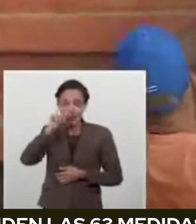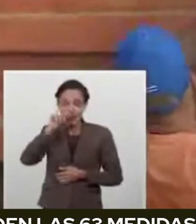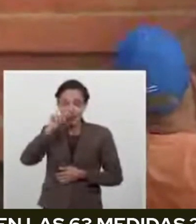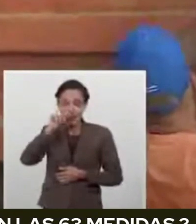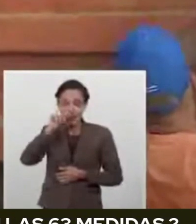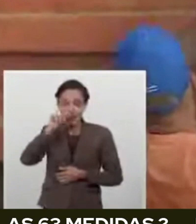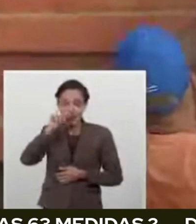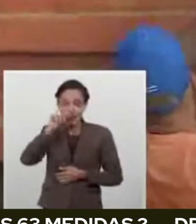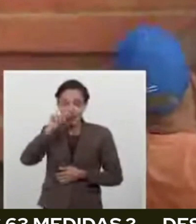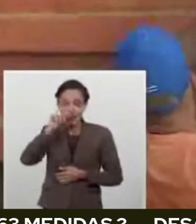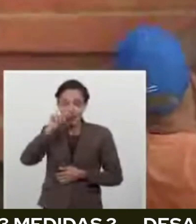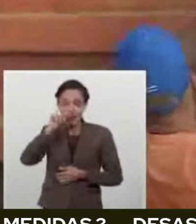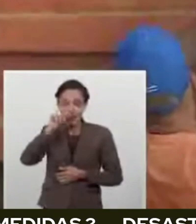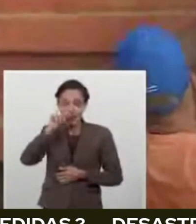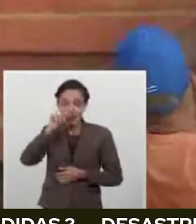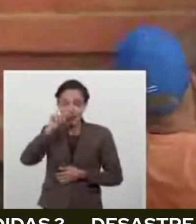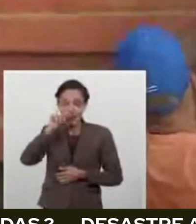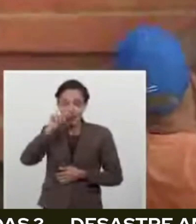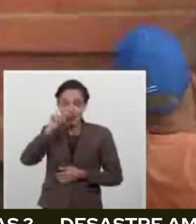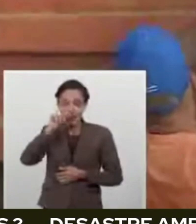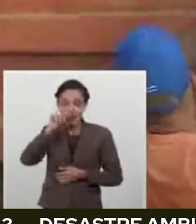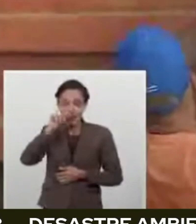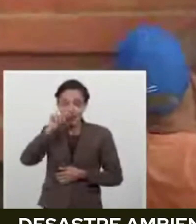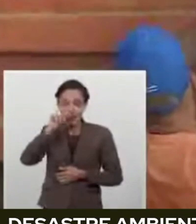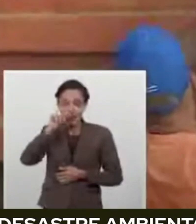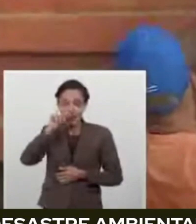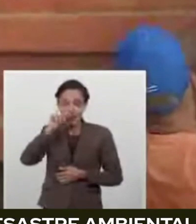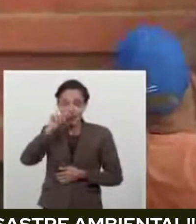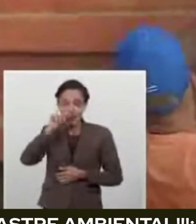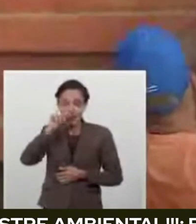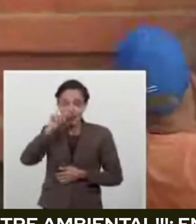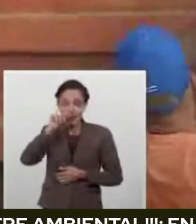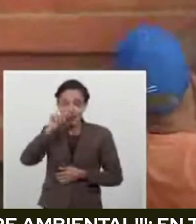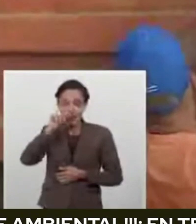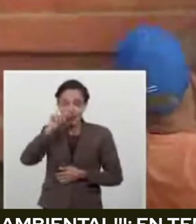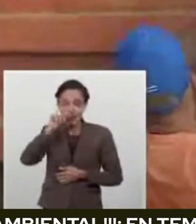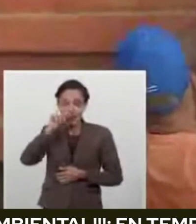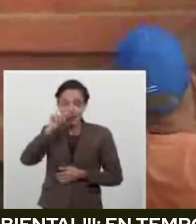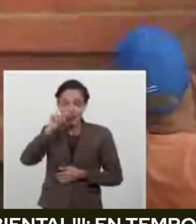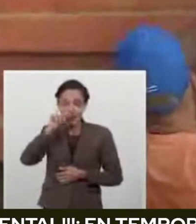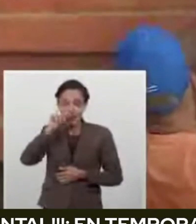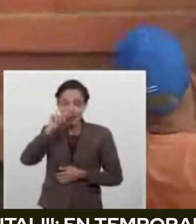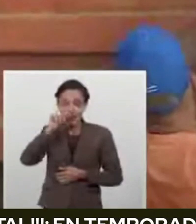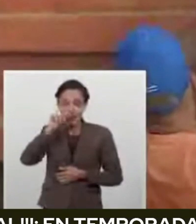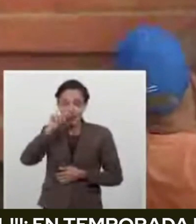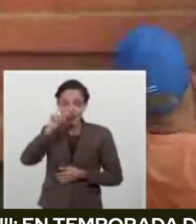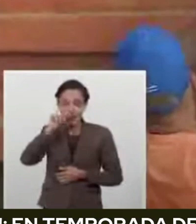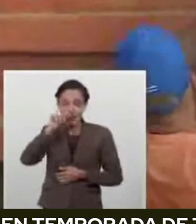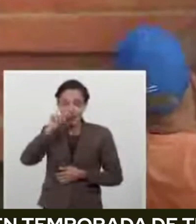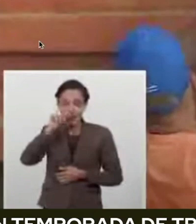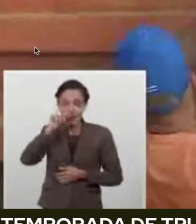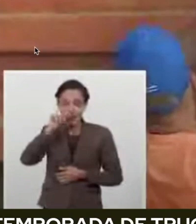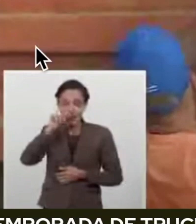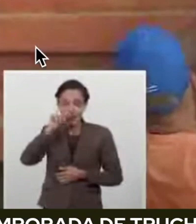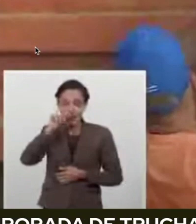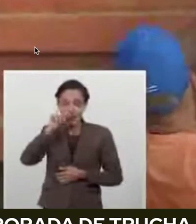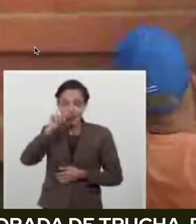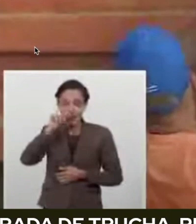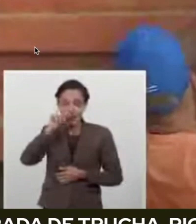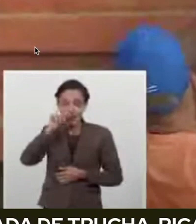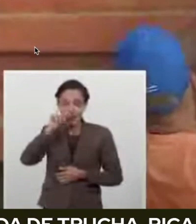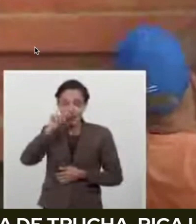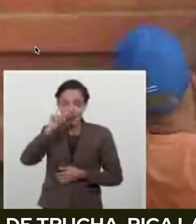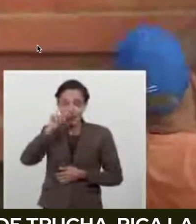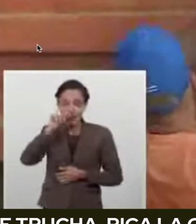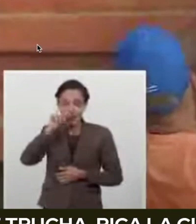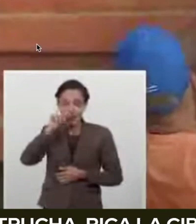cada una de esas personas recoge una rama dejamos el barrio sin ramas sin árboles y sin plantaciones y sin vegetales sin vegetación sin